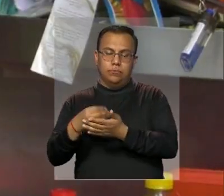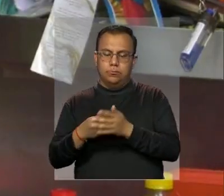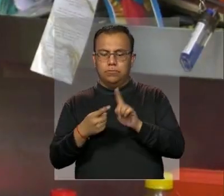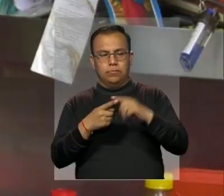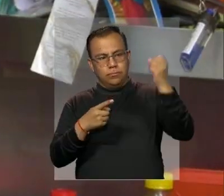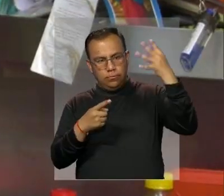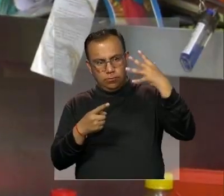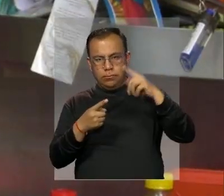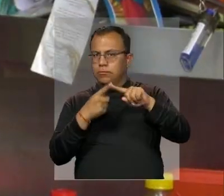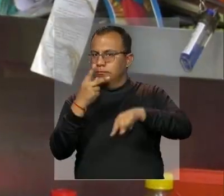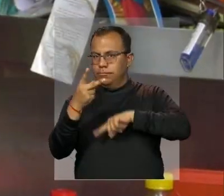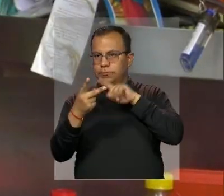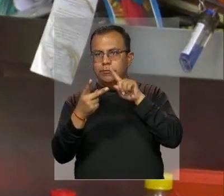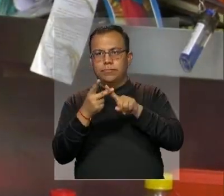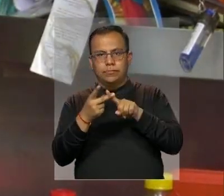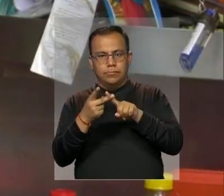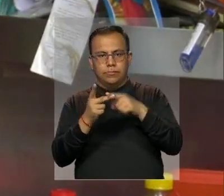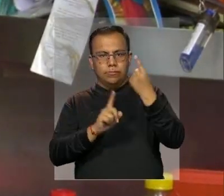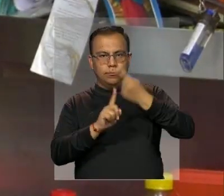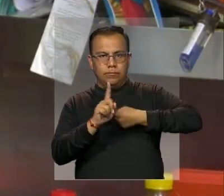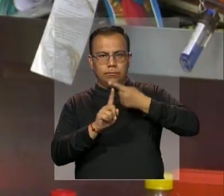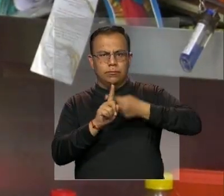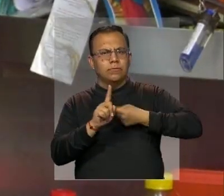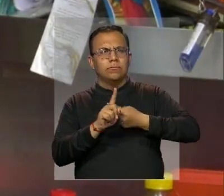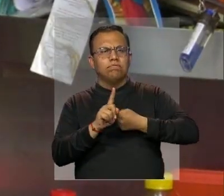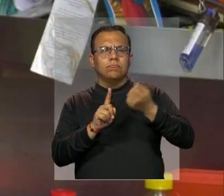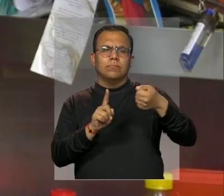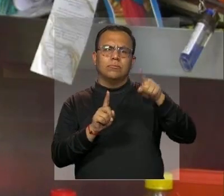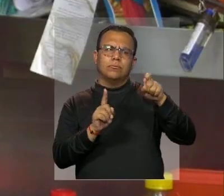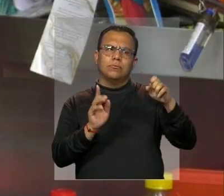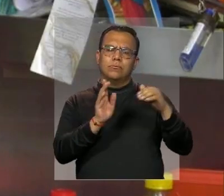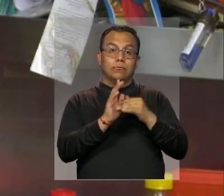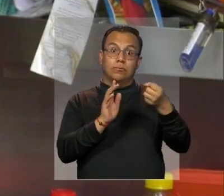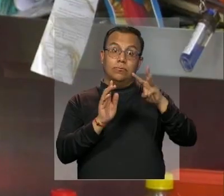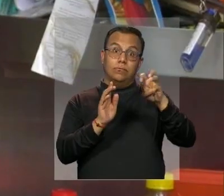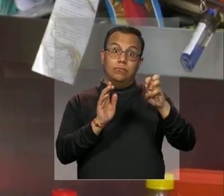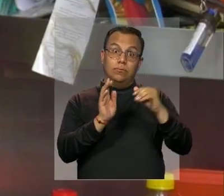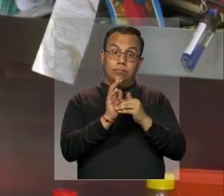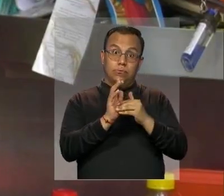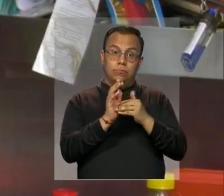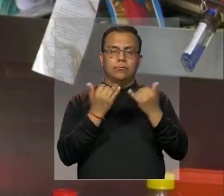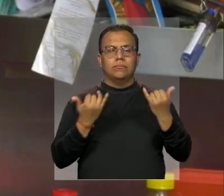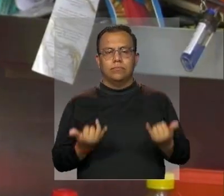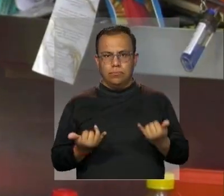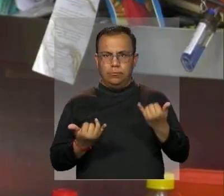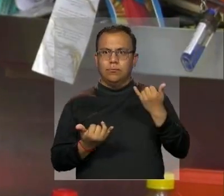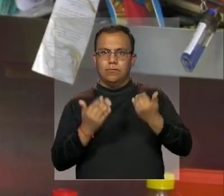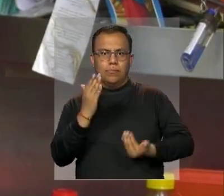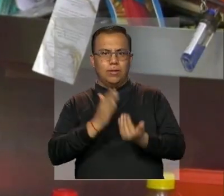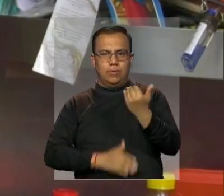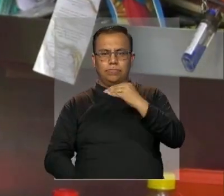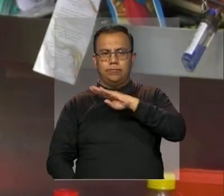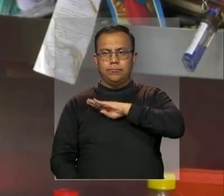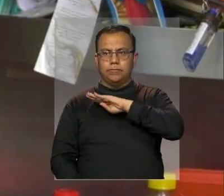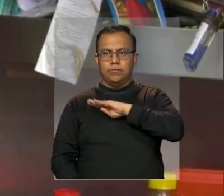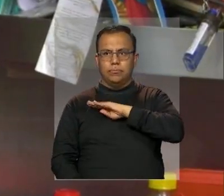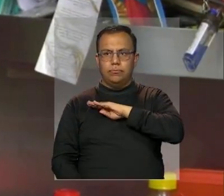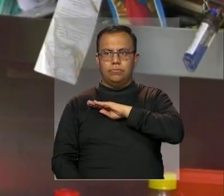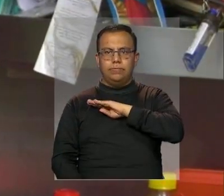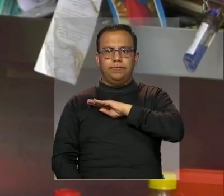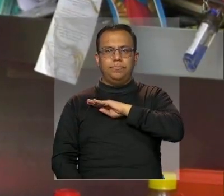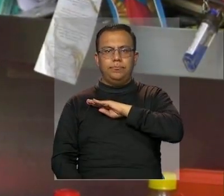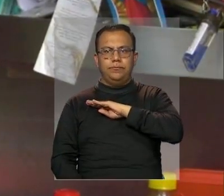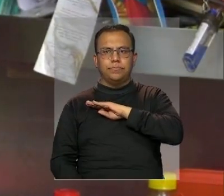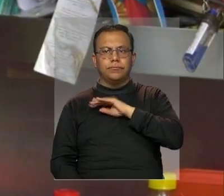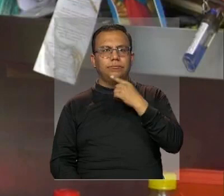luz, el arrendo. El arrendo estaba en 16.000, 18.000 y ahorita con este nuevo alcalde, ya